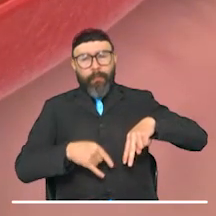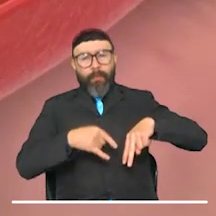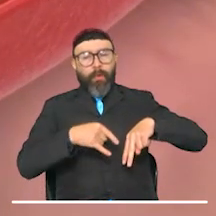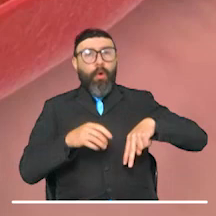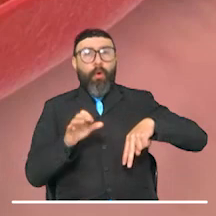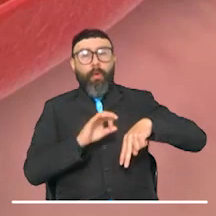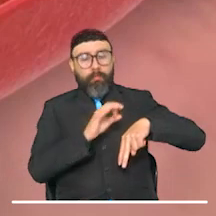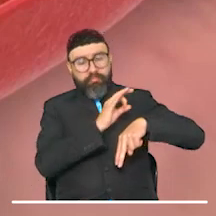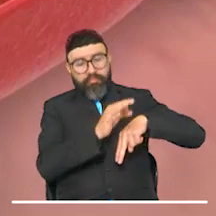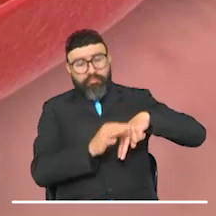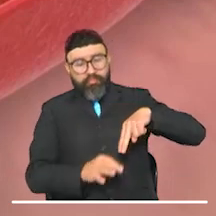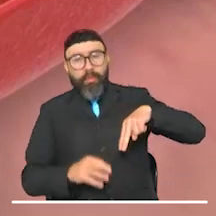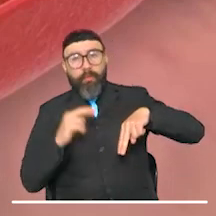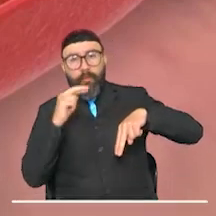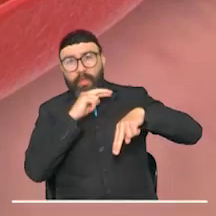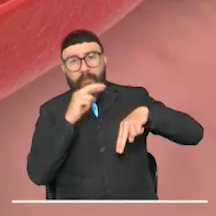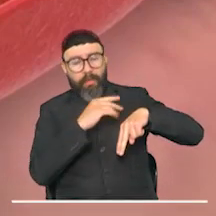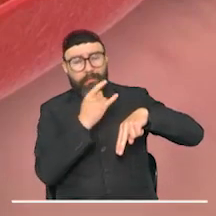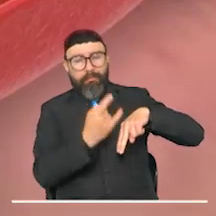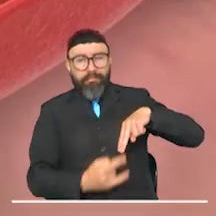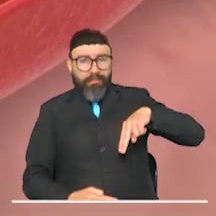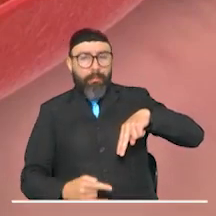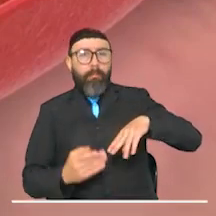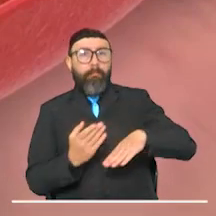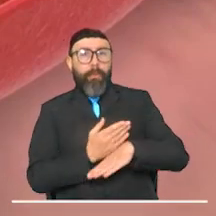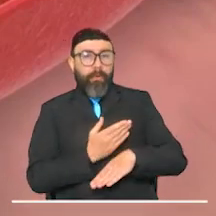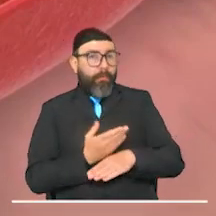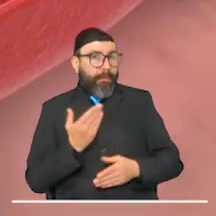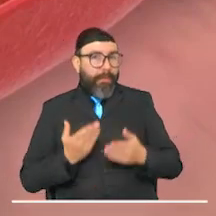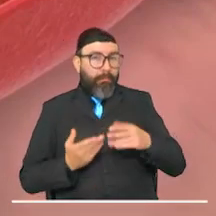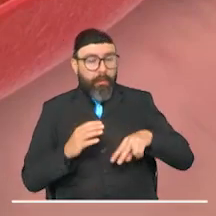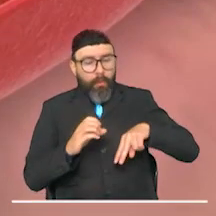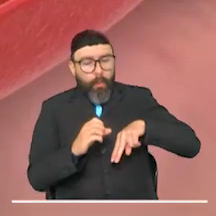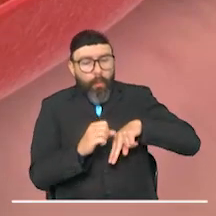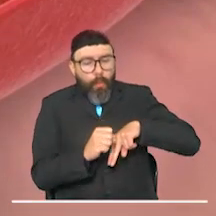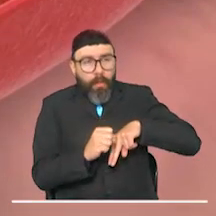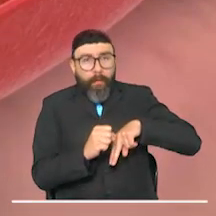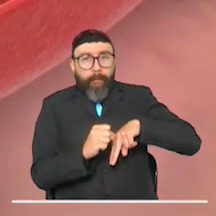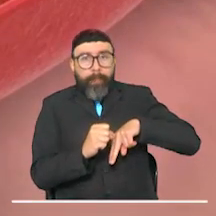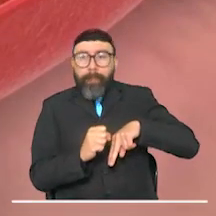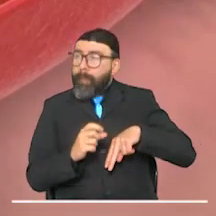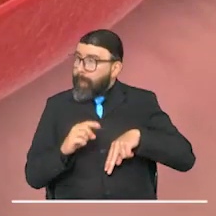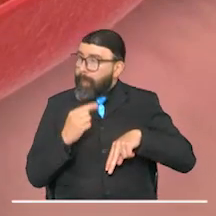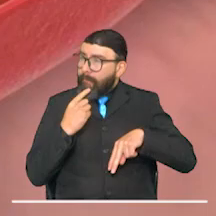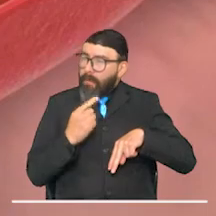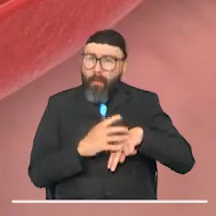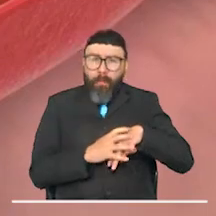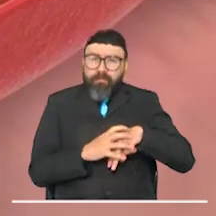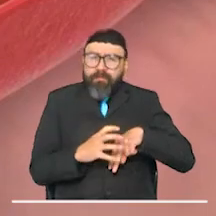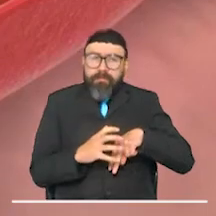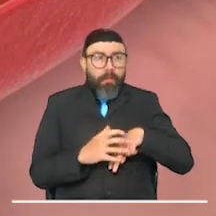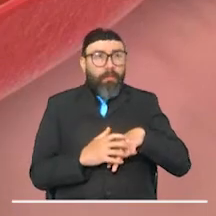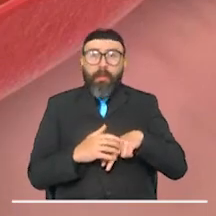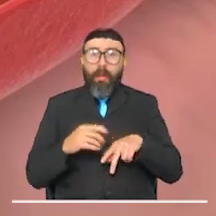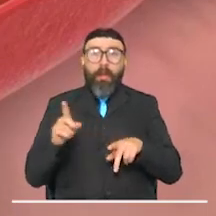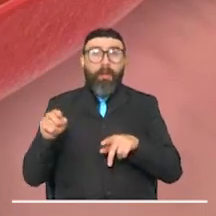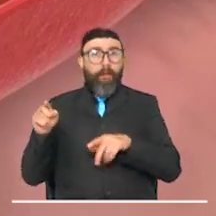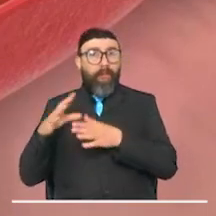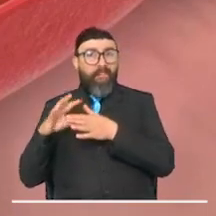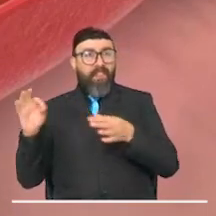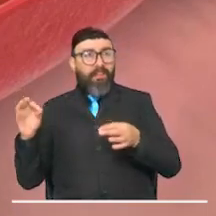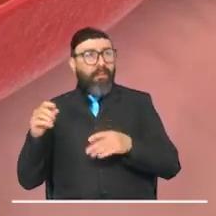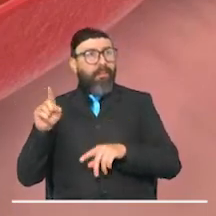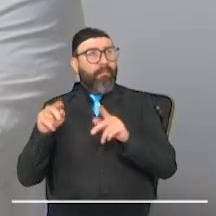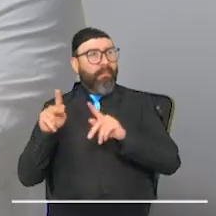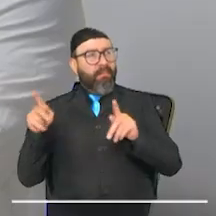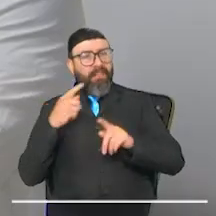arterial Perdón arterial bueno Y es que se hincha mucho hay un nadagio que que la gente decía muy